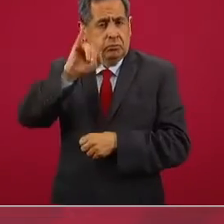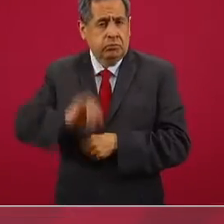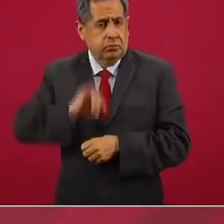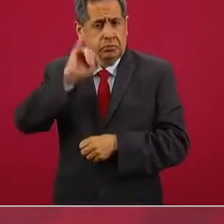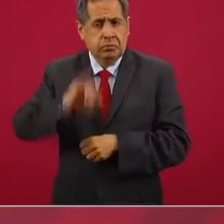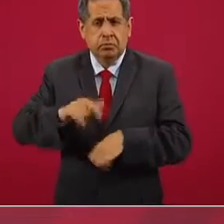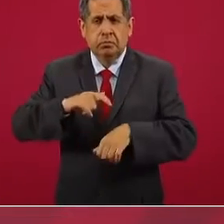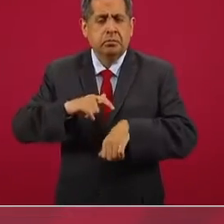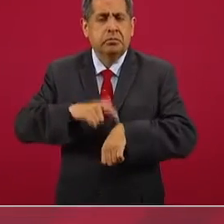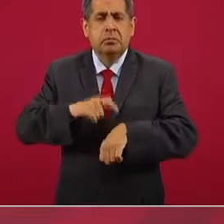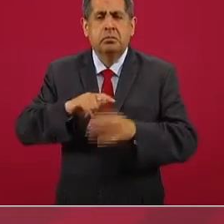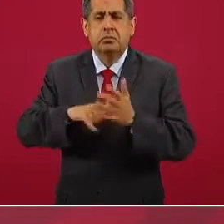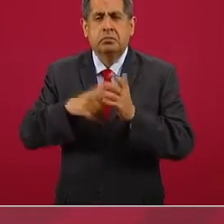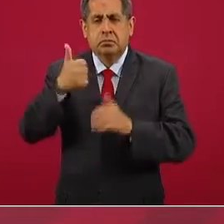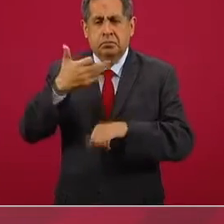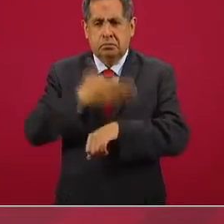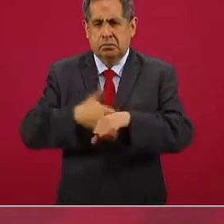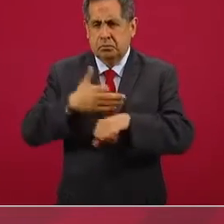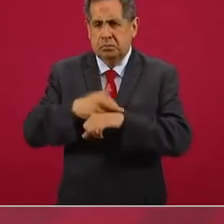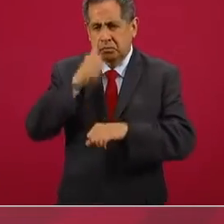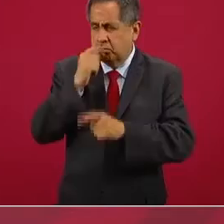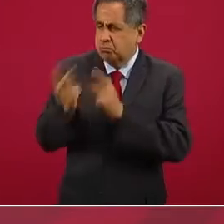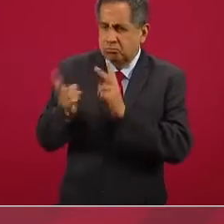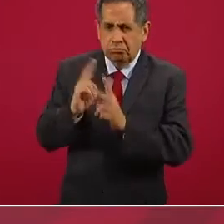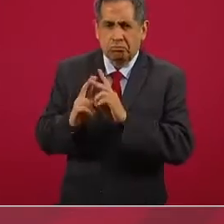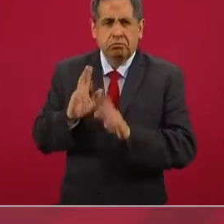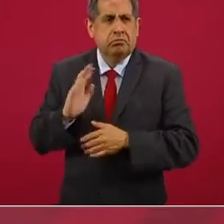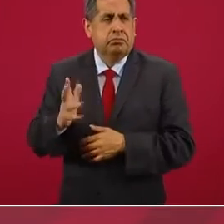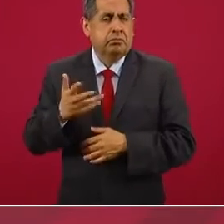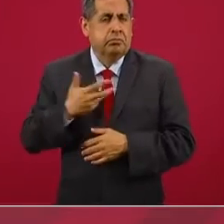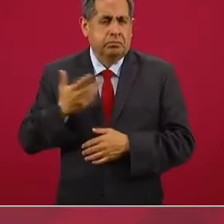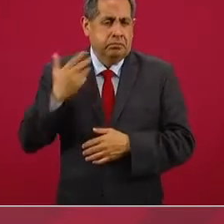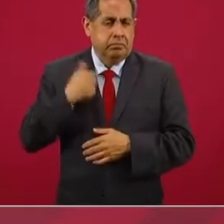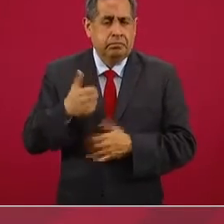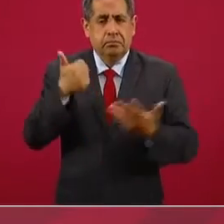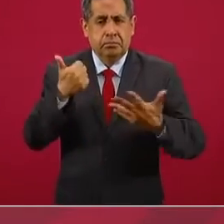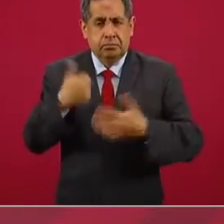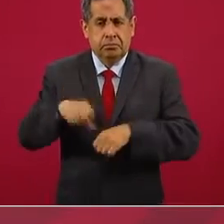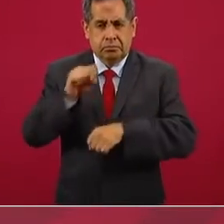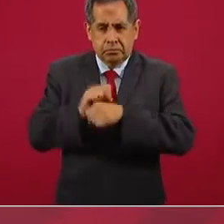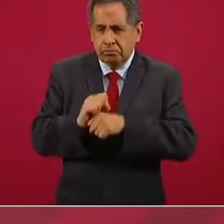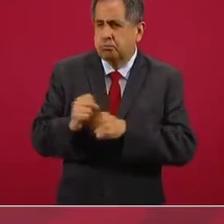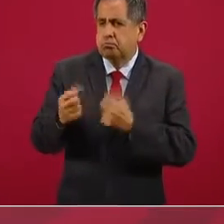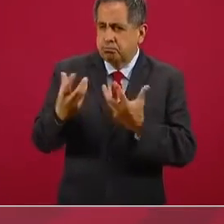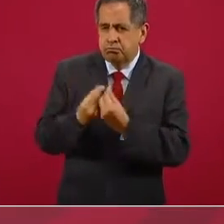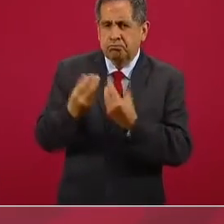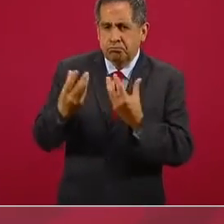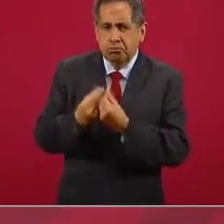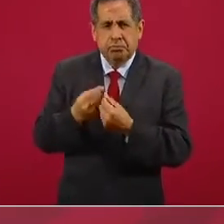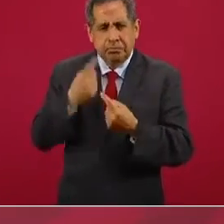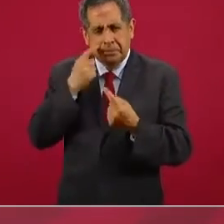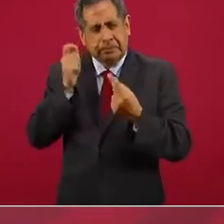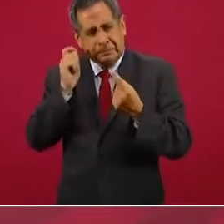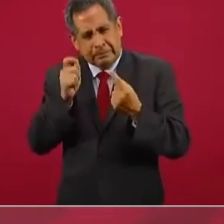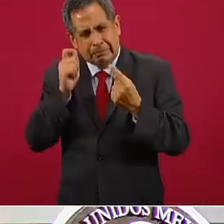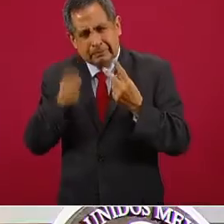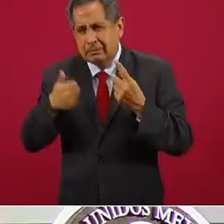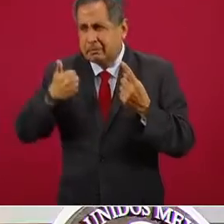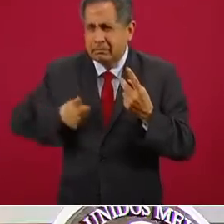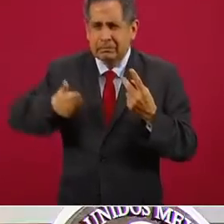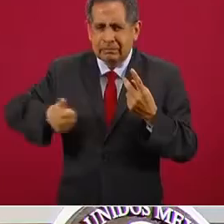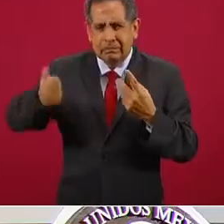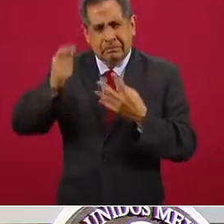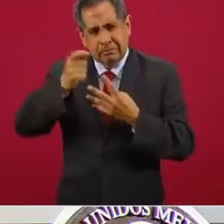las 6 de la tarde. Llevamos ya 6 semanas en esta reunión y ahí se está revisando caso por